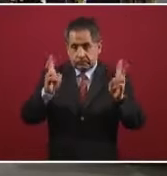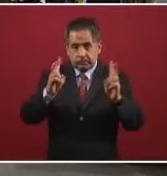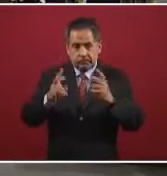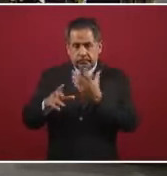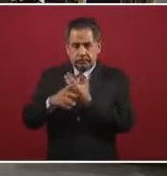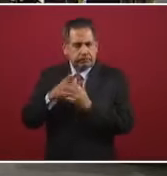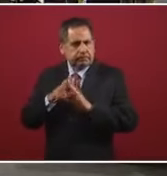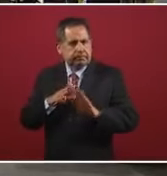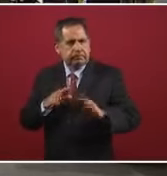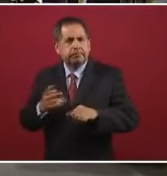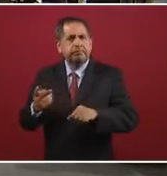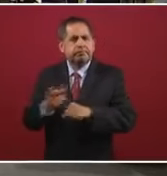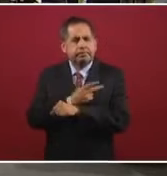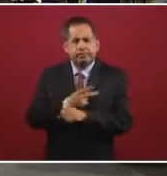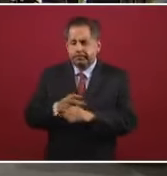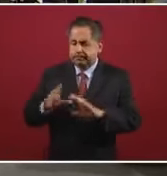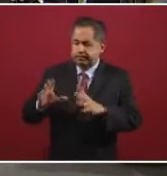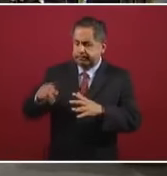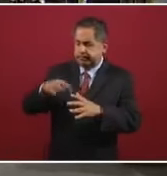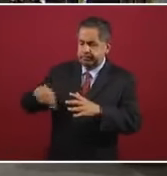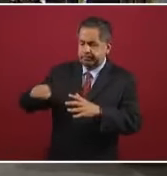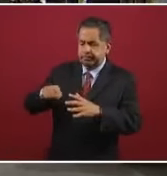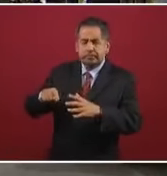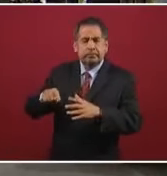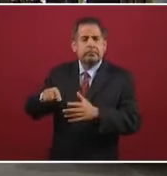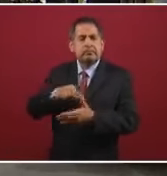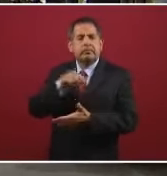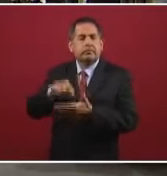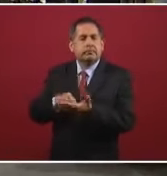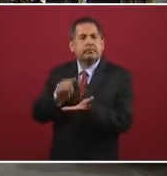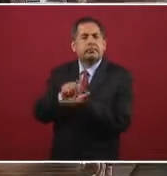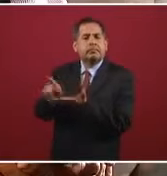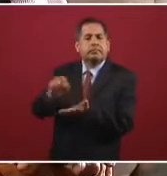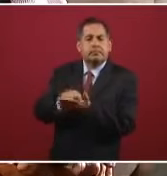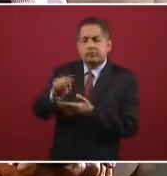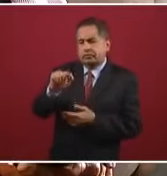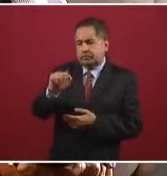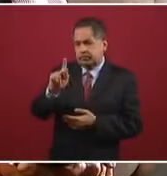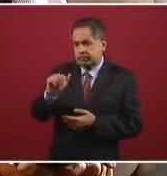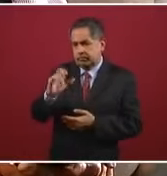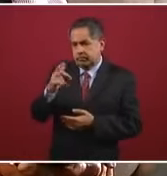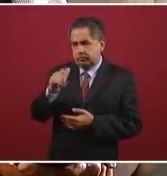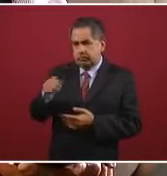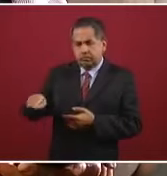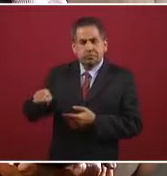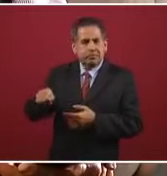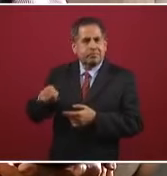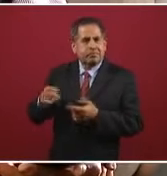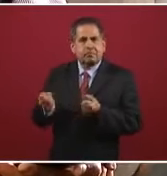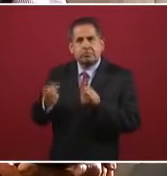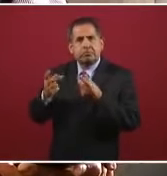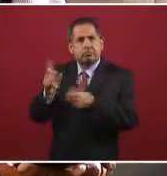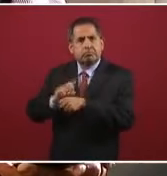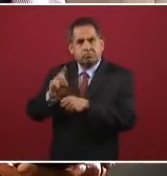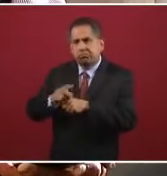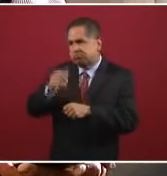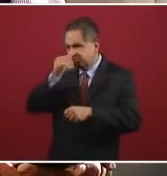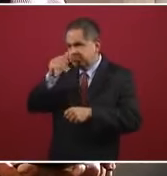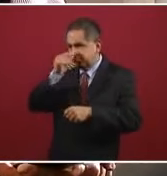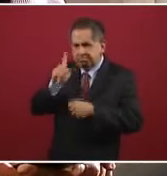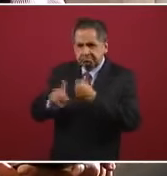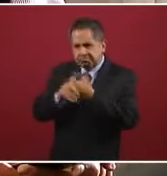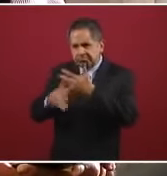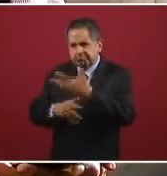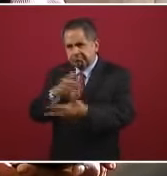¿qué sucede con la estación migratoria siglo XXI en Tapachula? Han sumado varios días en que ha habido protestas por parte de